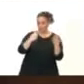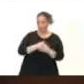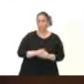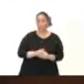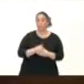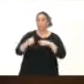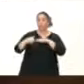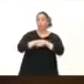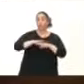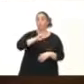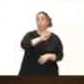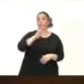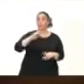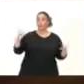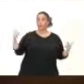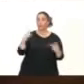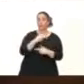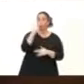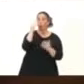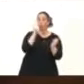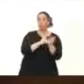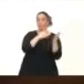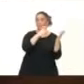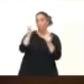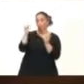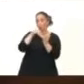El Gobierno del Partido Popular recortó 4.600 millones.